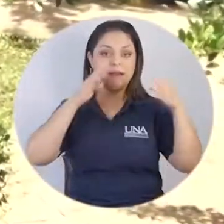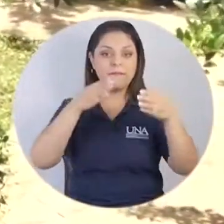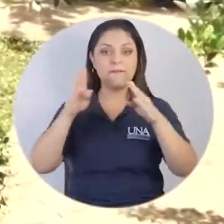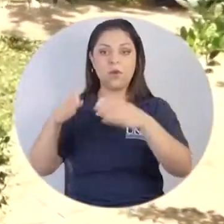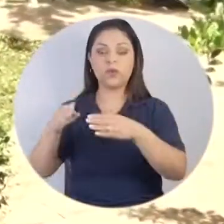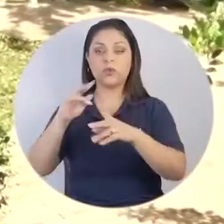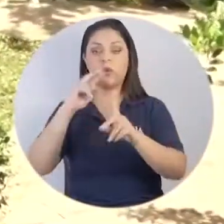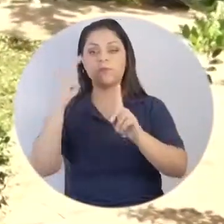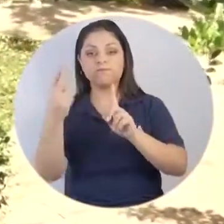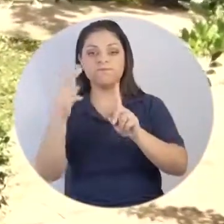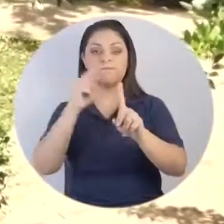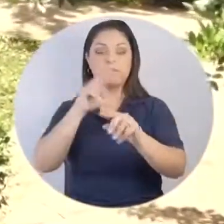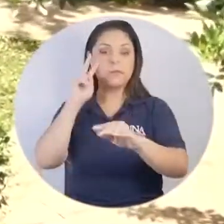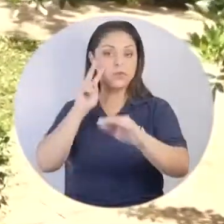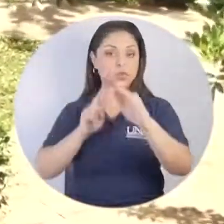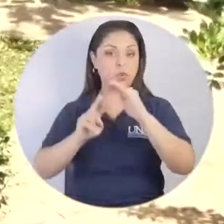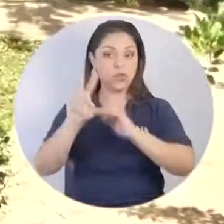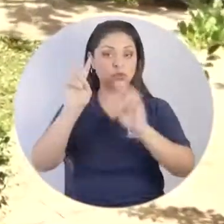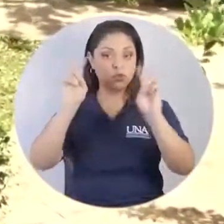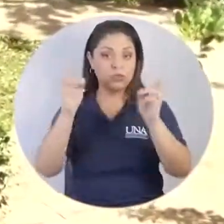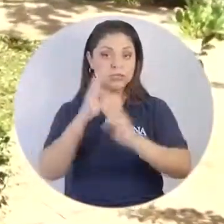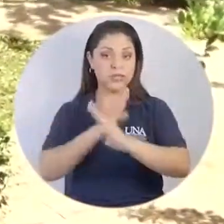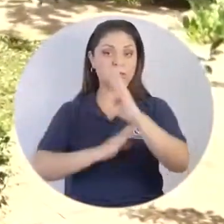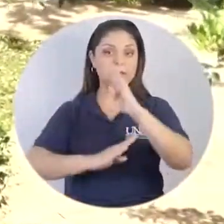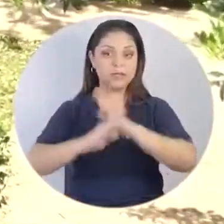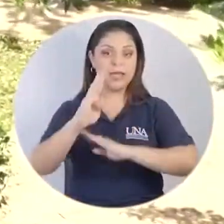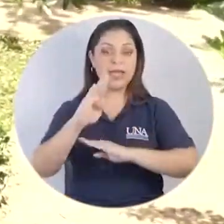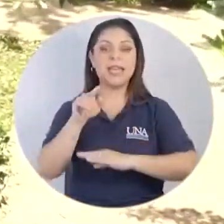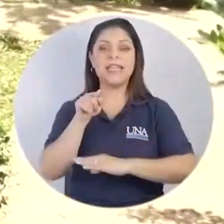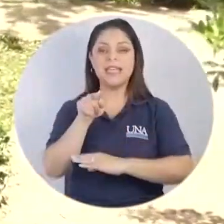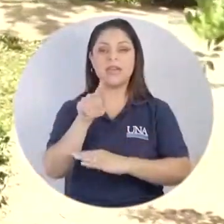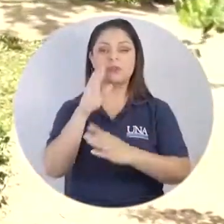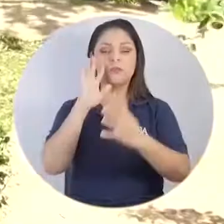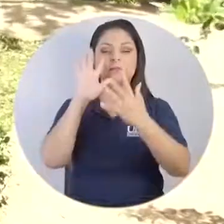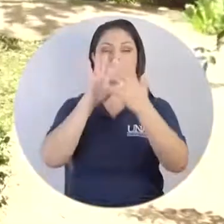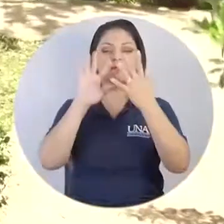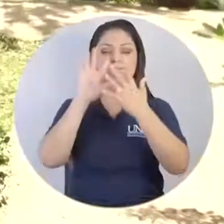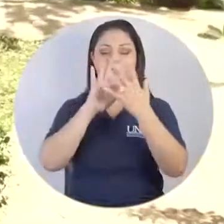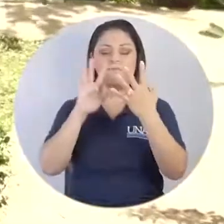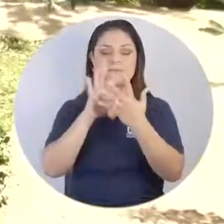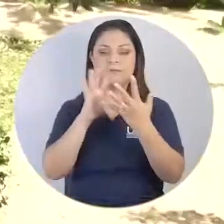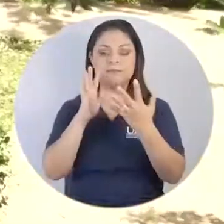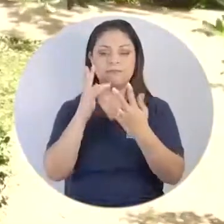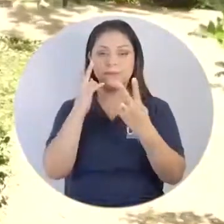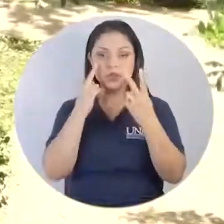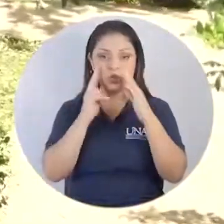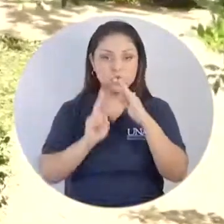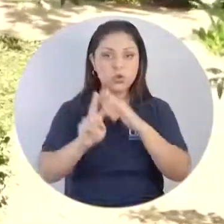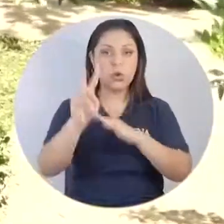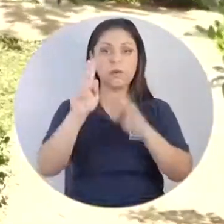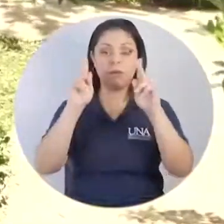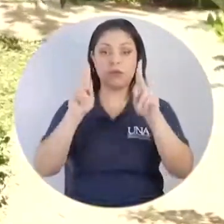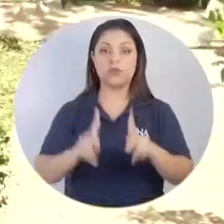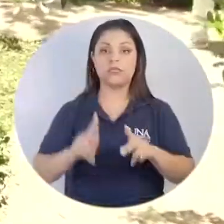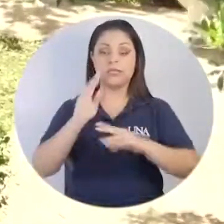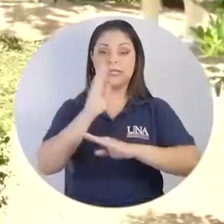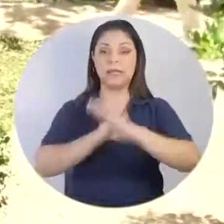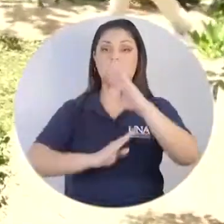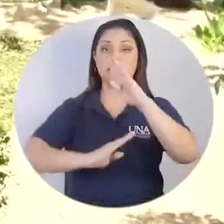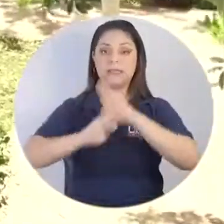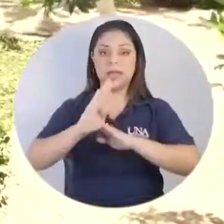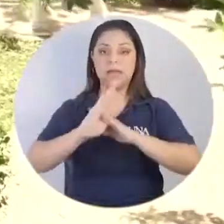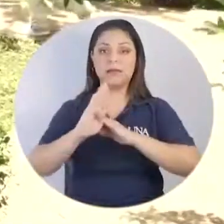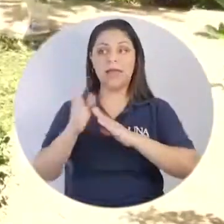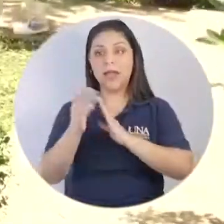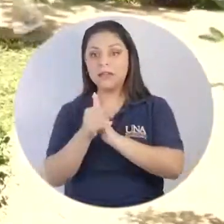tema de la discapacidad y eso lógicamente permea, ¿verdad?, la visión que tenemos de las personas con discapacidad y de las posibilidades o no que